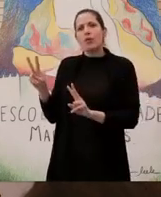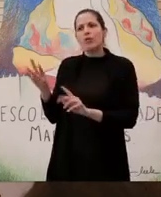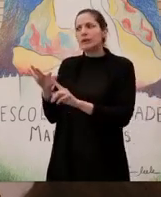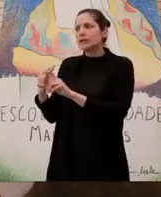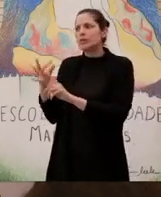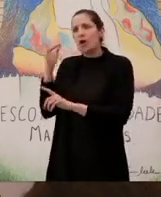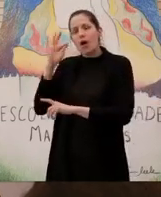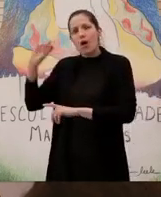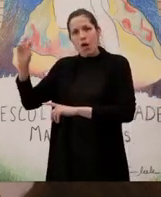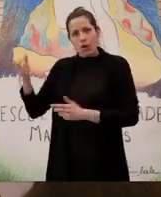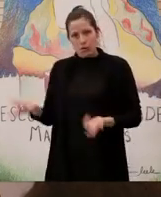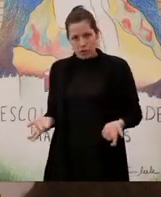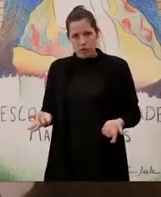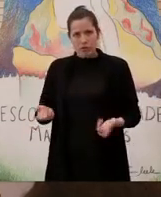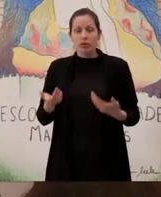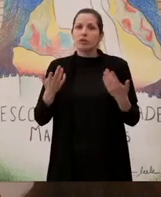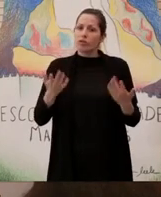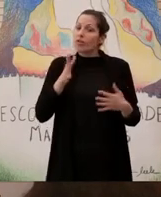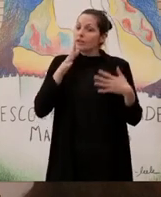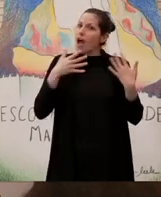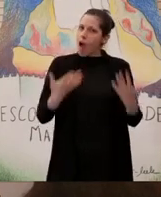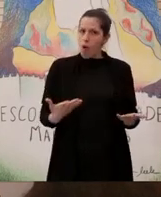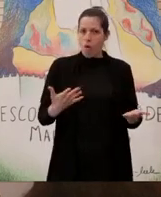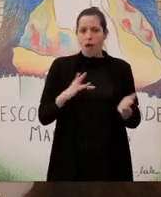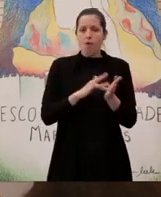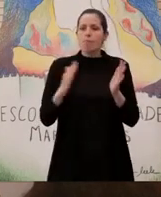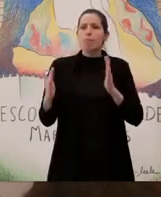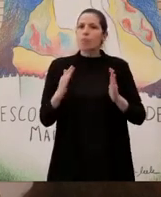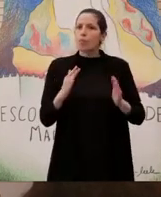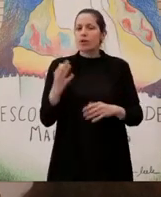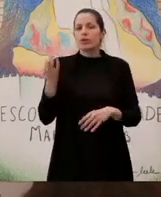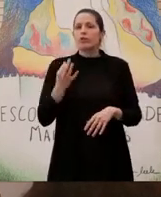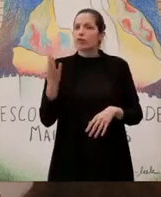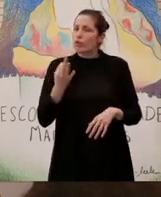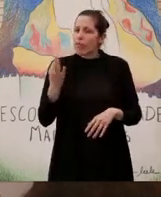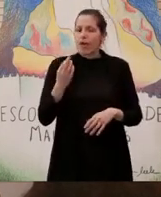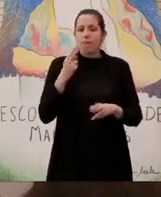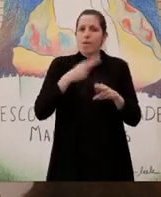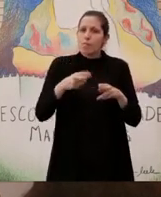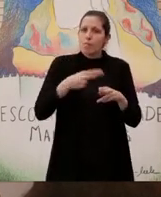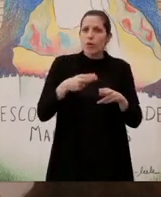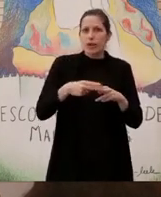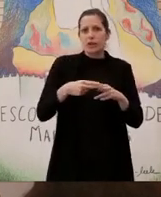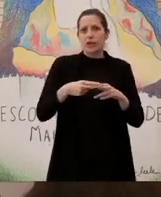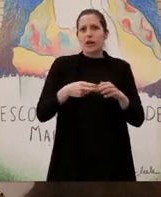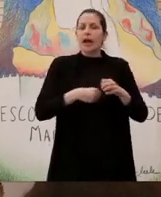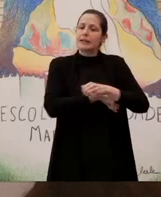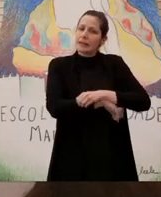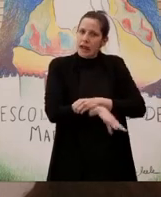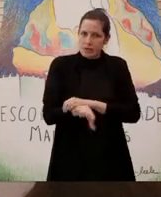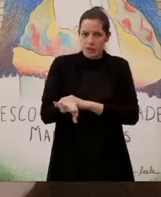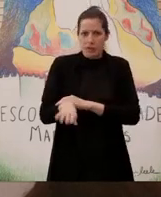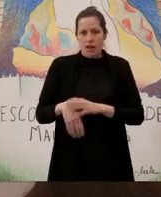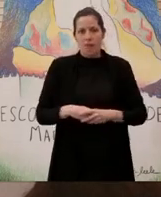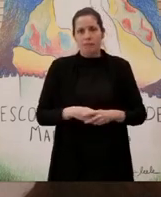técnico y político de fácil políticas transversales interseccionales ahora las mujeres migrantes cómo